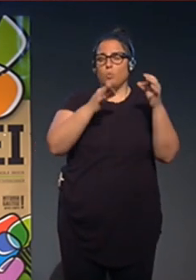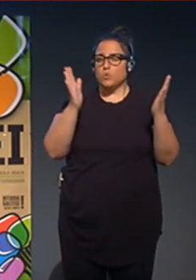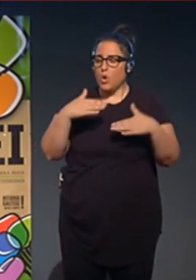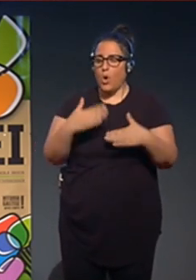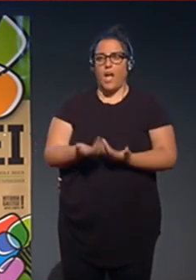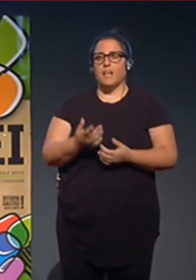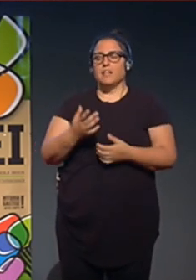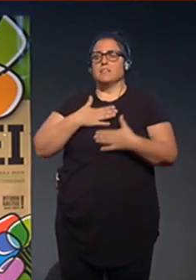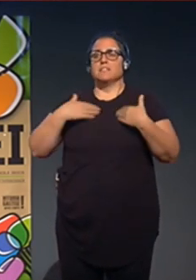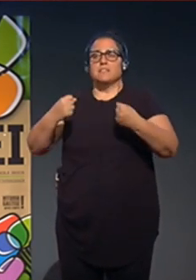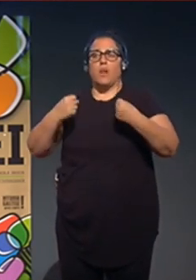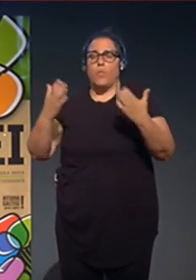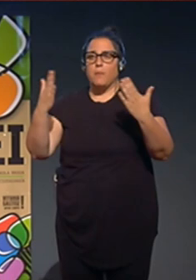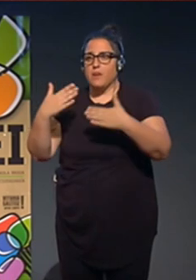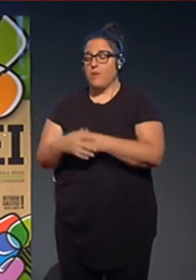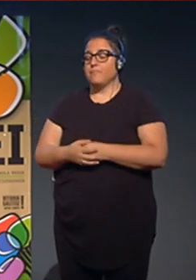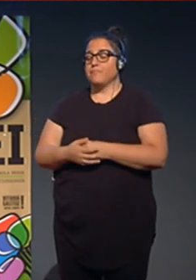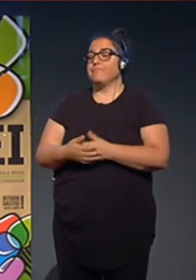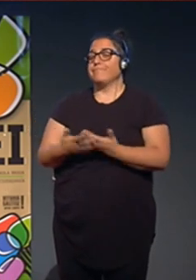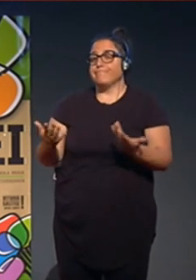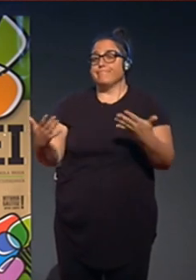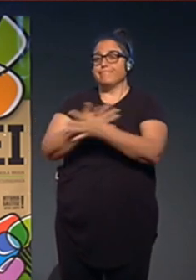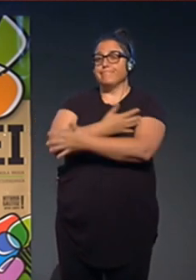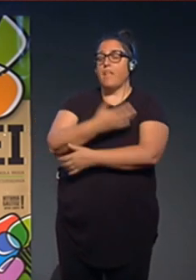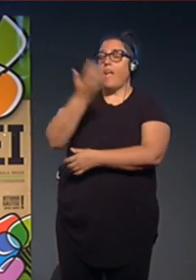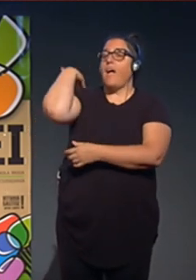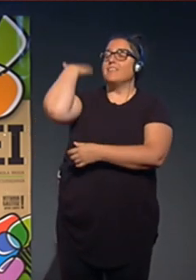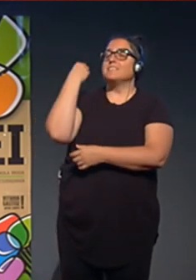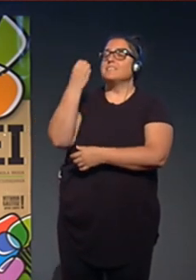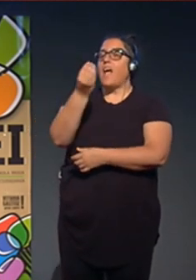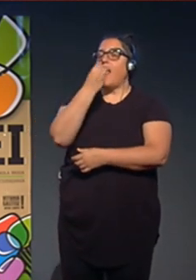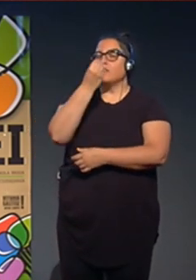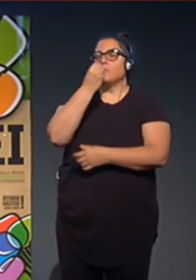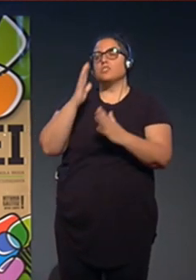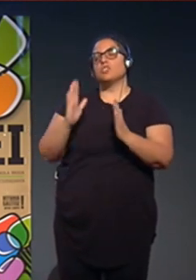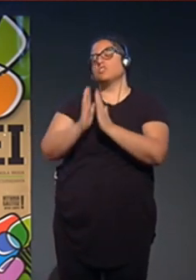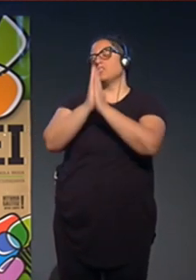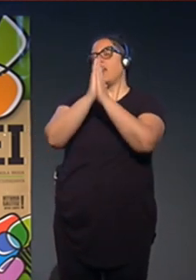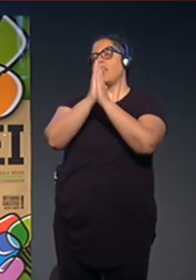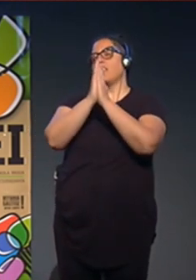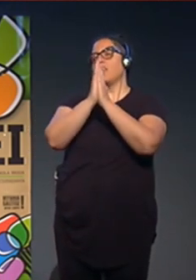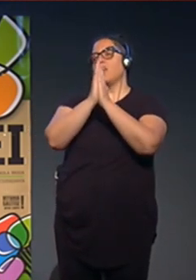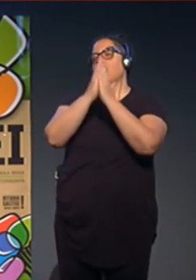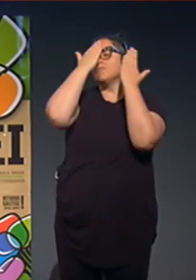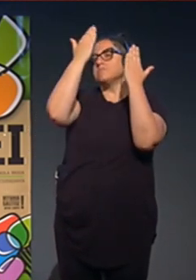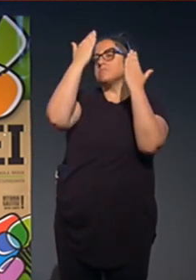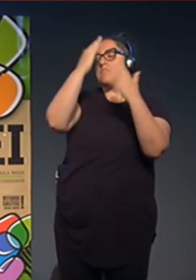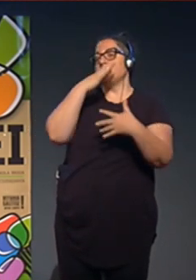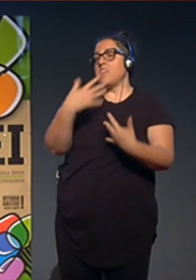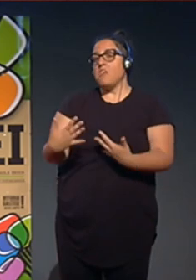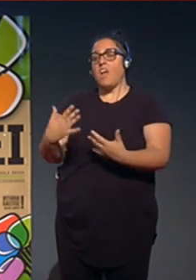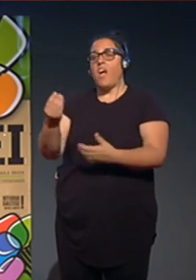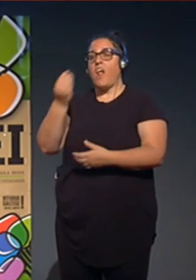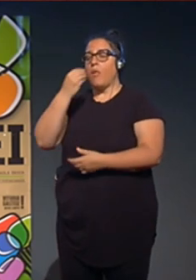está eso justamente que antes el alimento era sagrado era la base de la vida y ahora el alimento es una y nuda mercancía